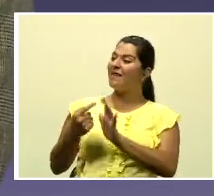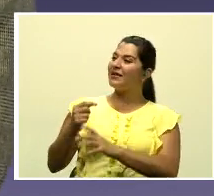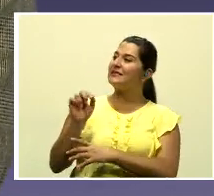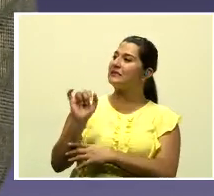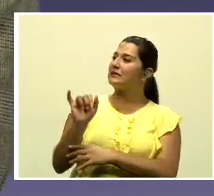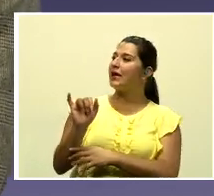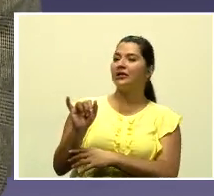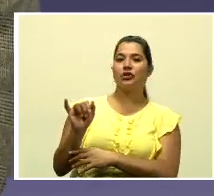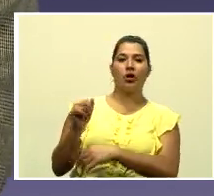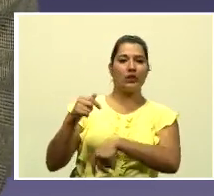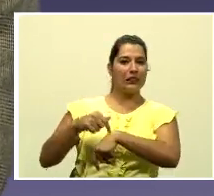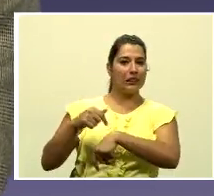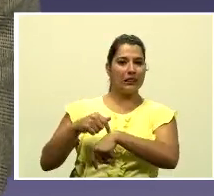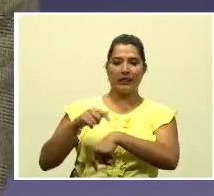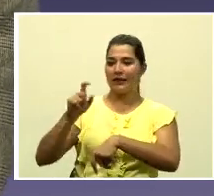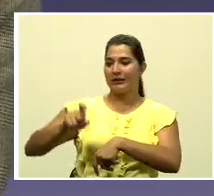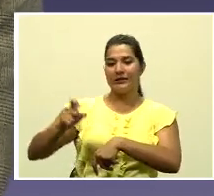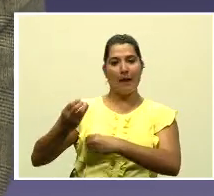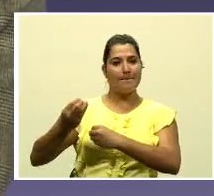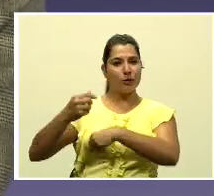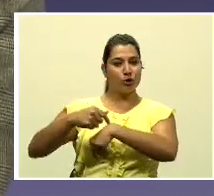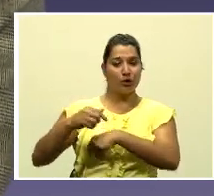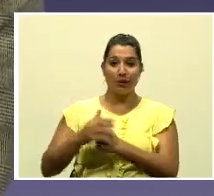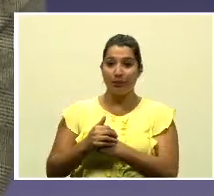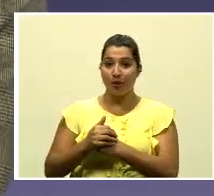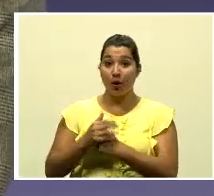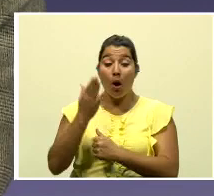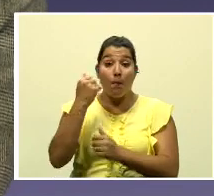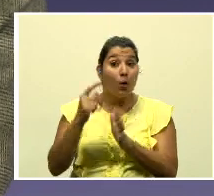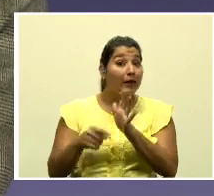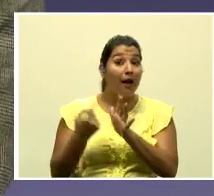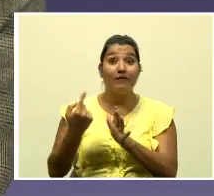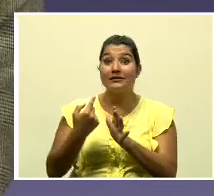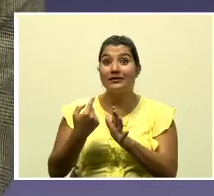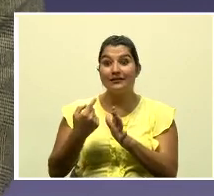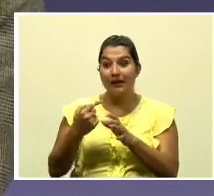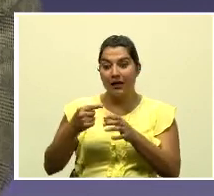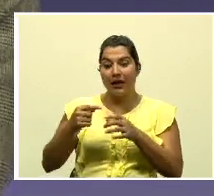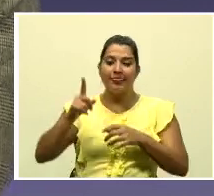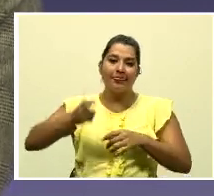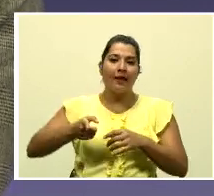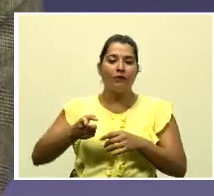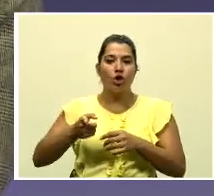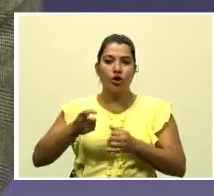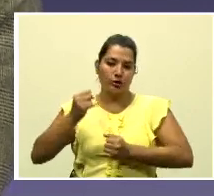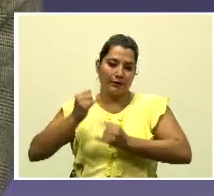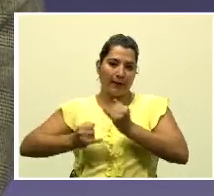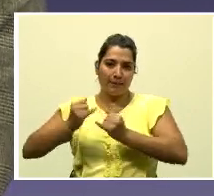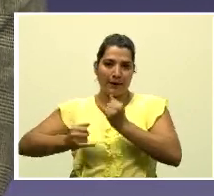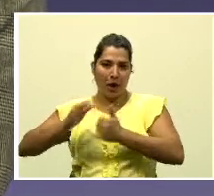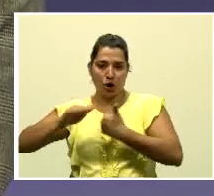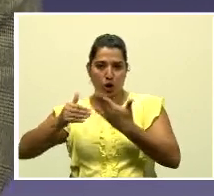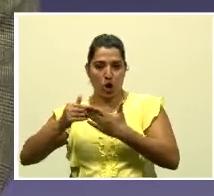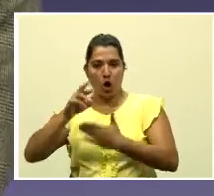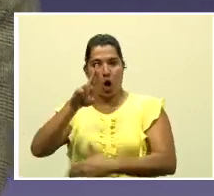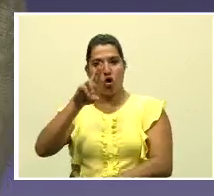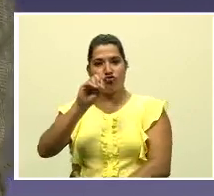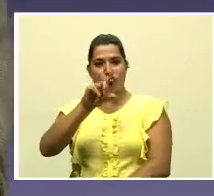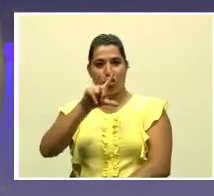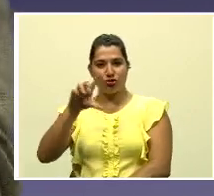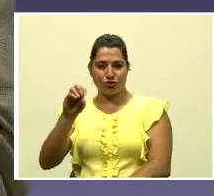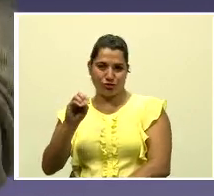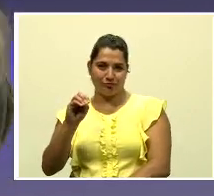monto un rollo en la cámara y me puede durar. A veces se me va muy rápido, pero también a veces me puede durar semanas o meses ahí, ¿verdad? Porque tal